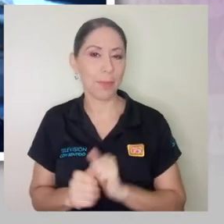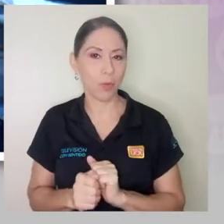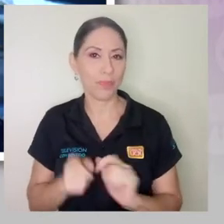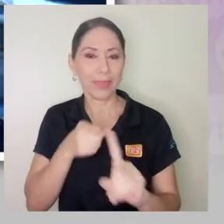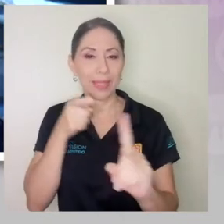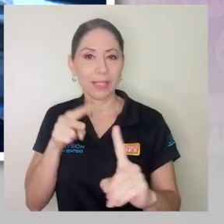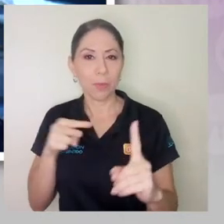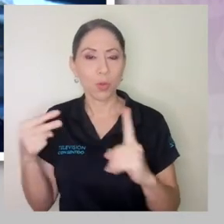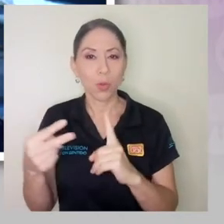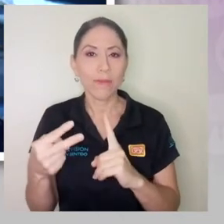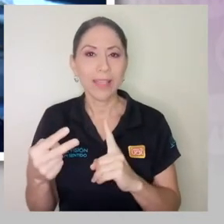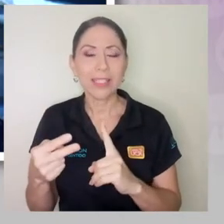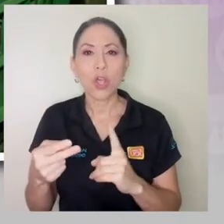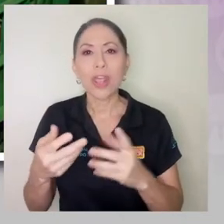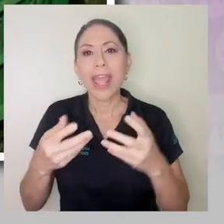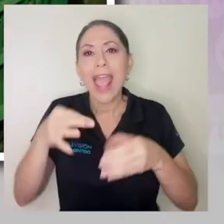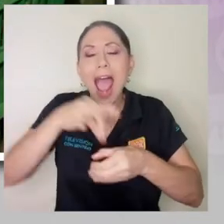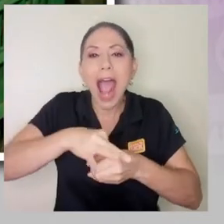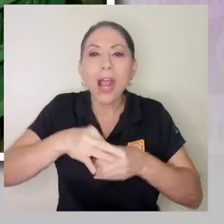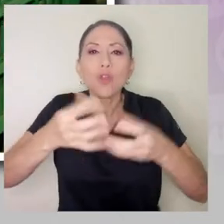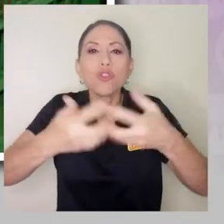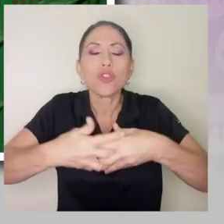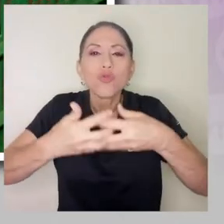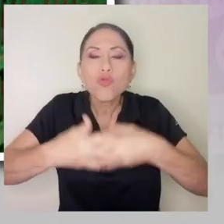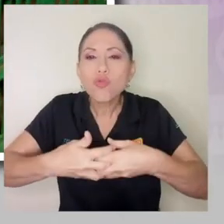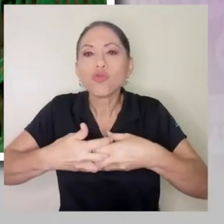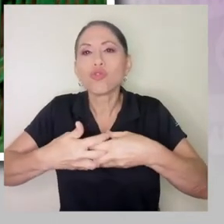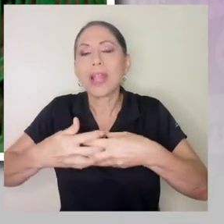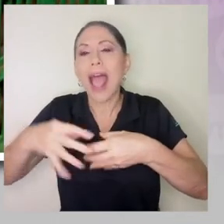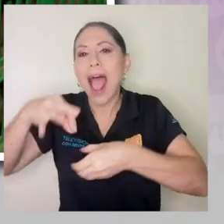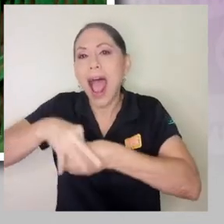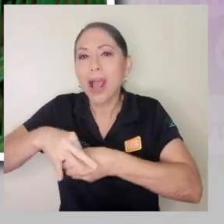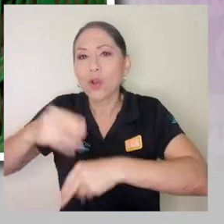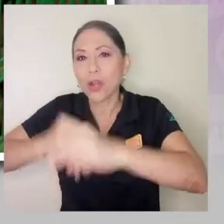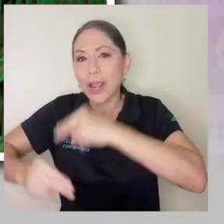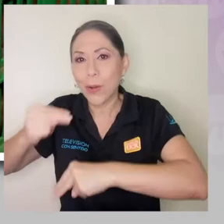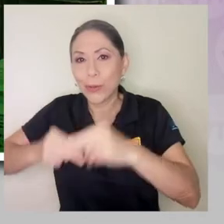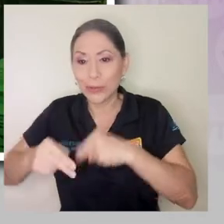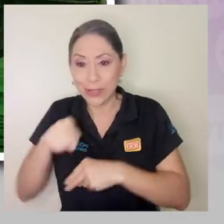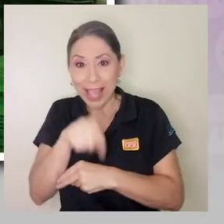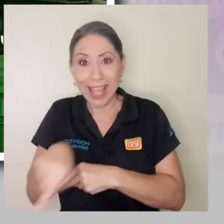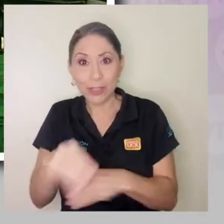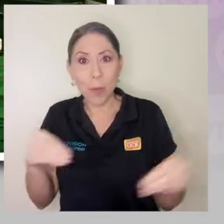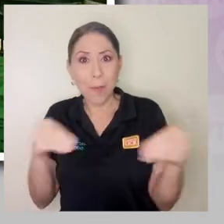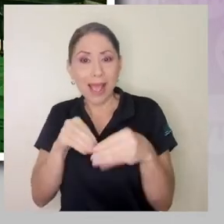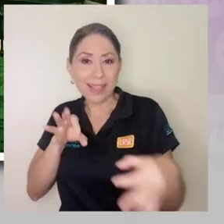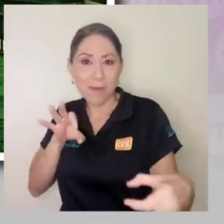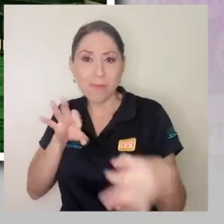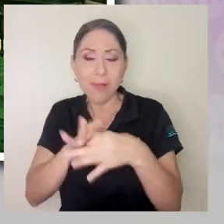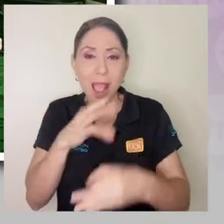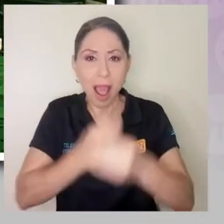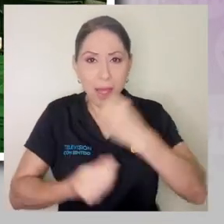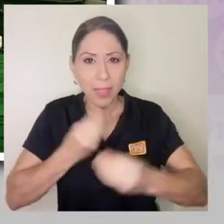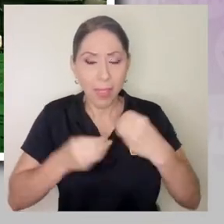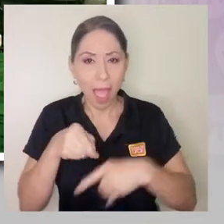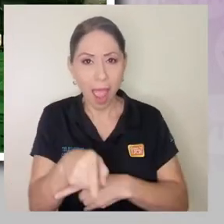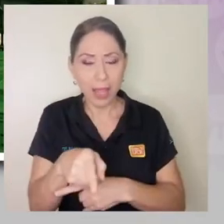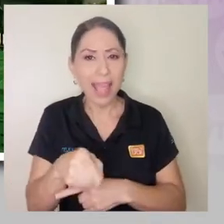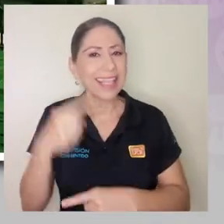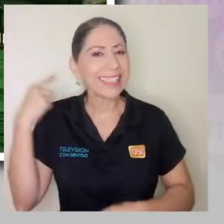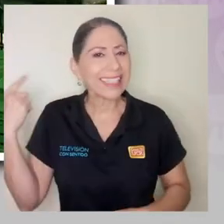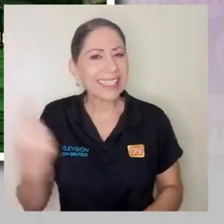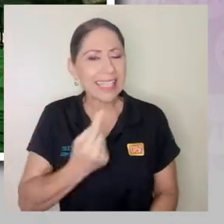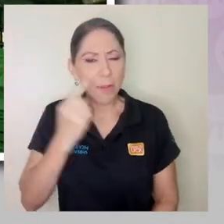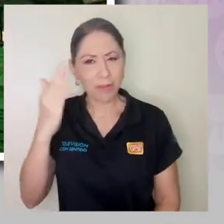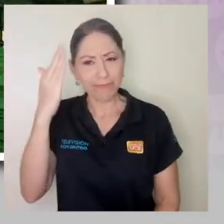de agroindustria o agronegocios o estas disciplinas más de producción agroalimentaria, siempre se ha tenido clara la necesidad